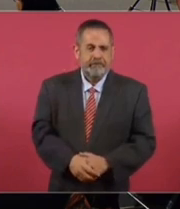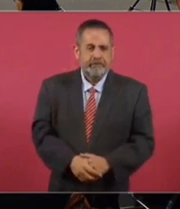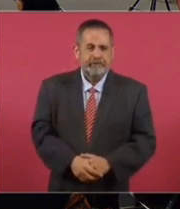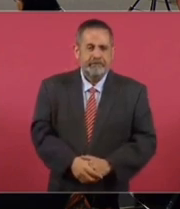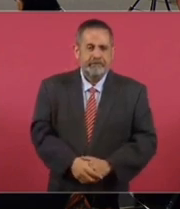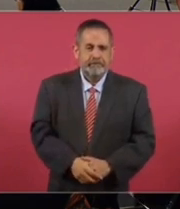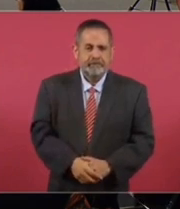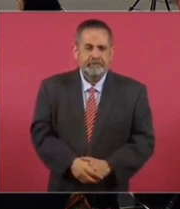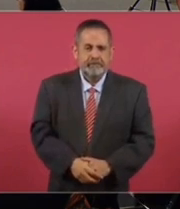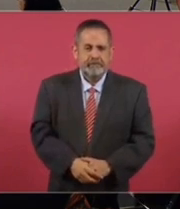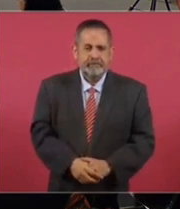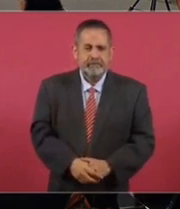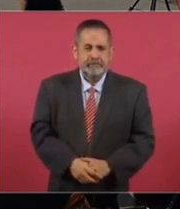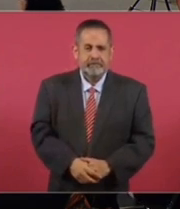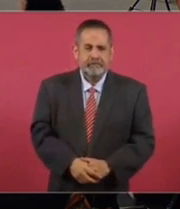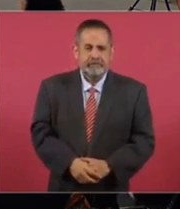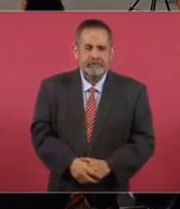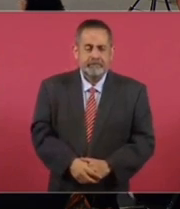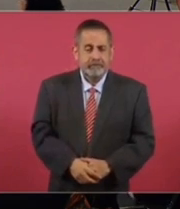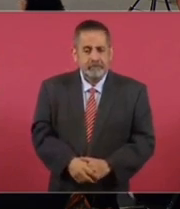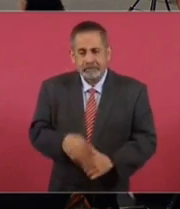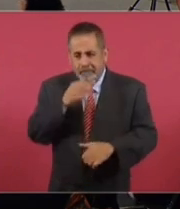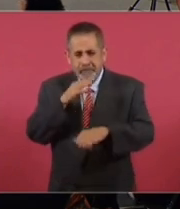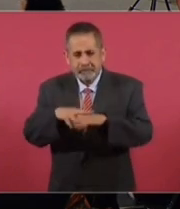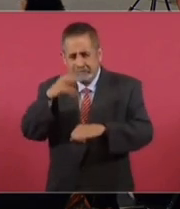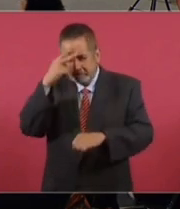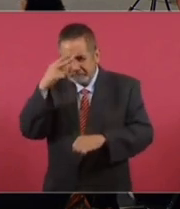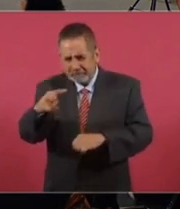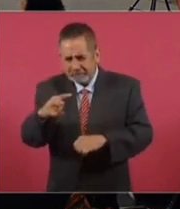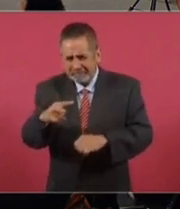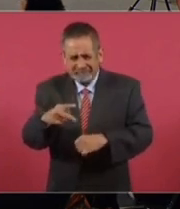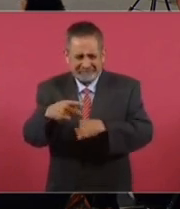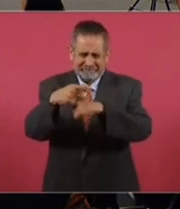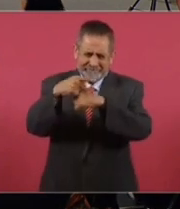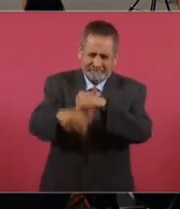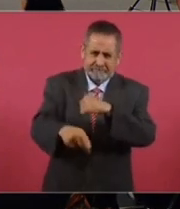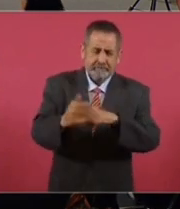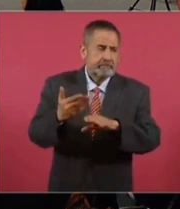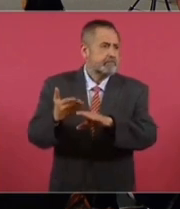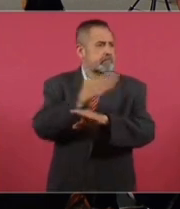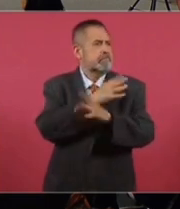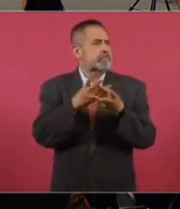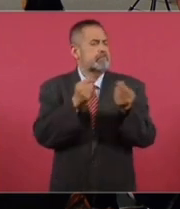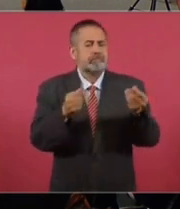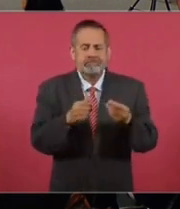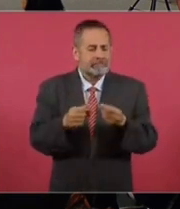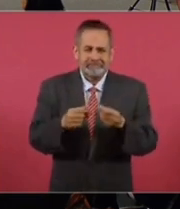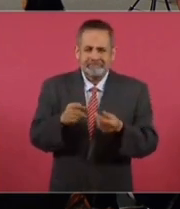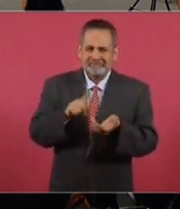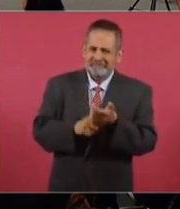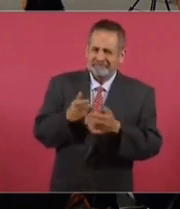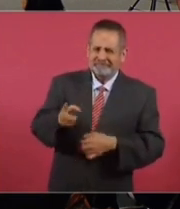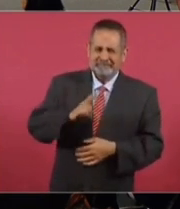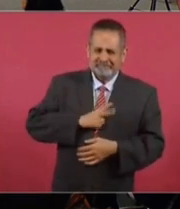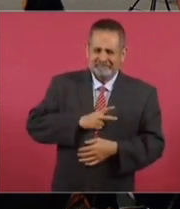Porque México está en peligro por un virus que se creía erradicado. El virus